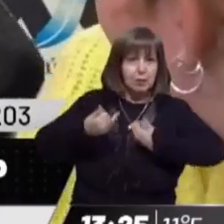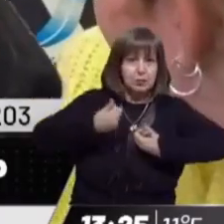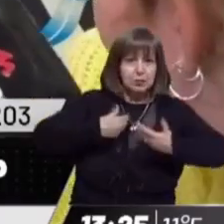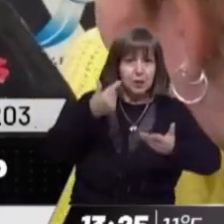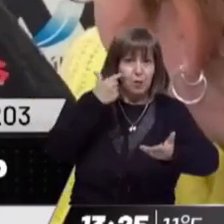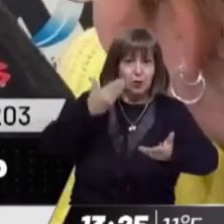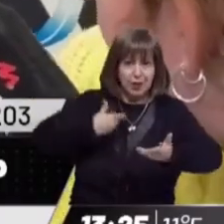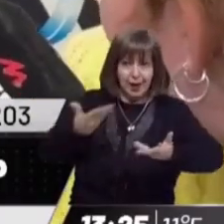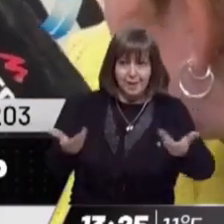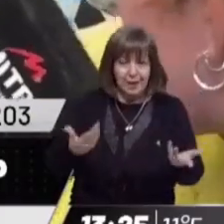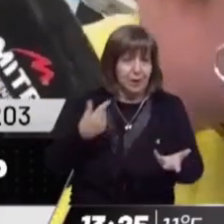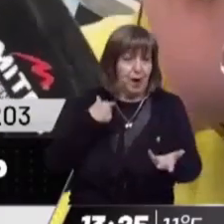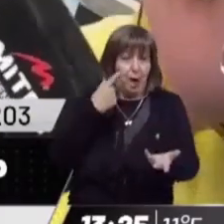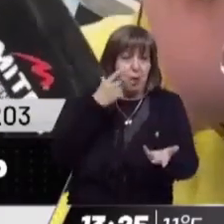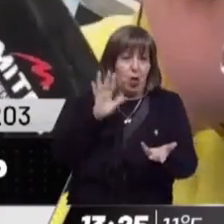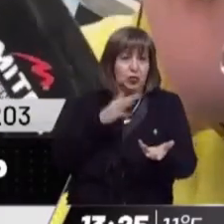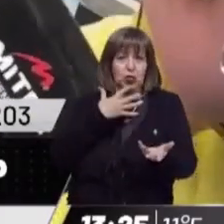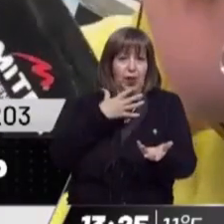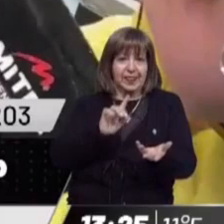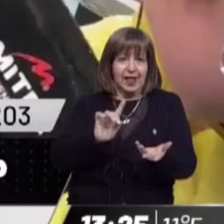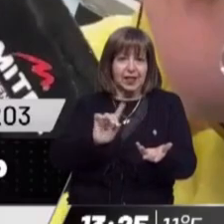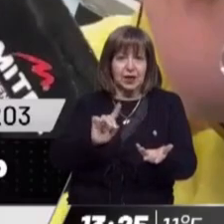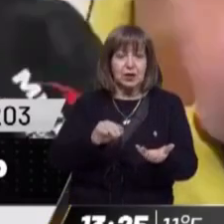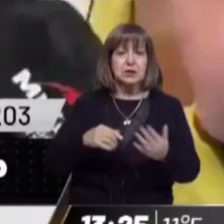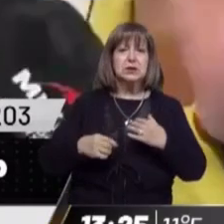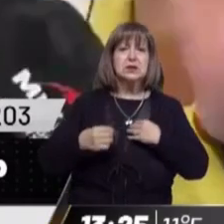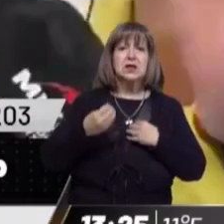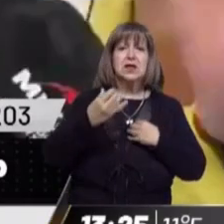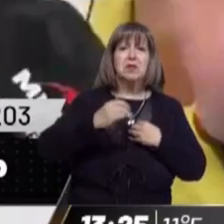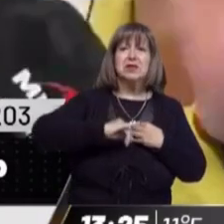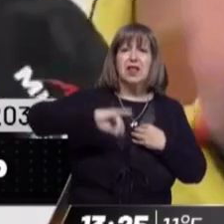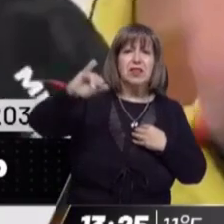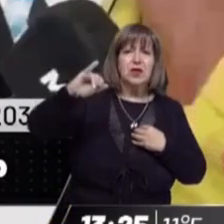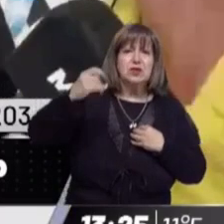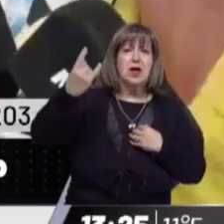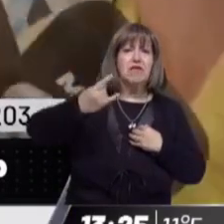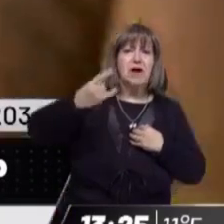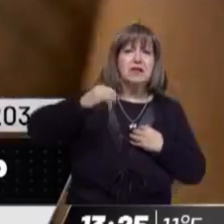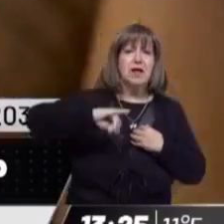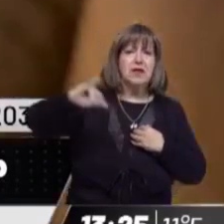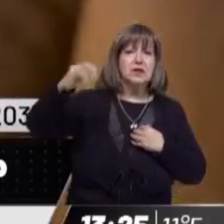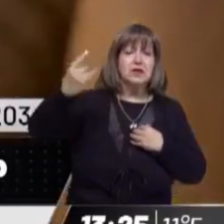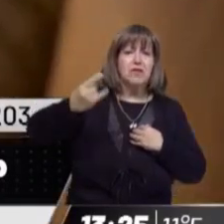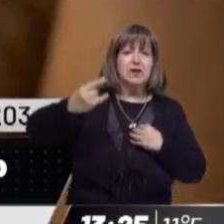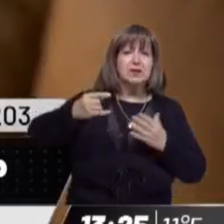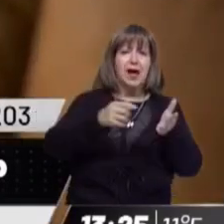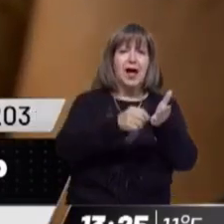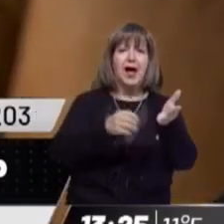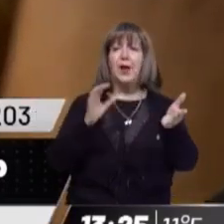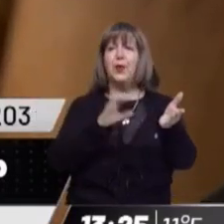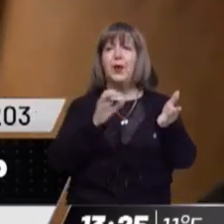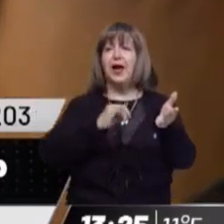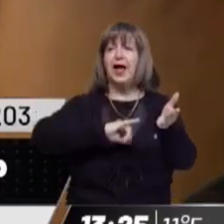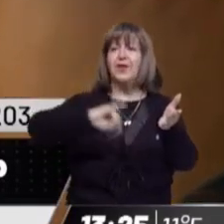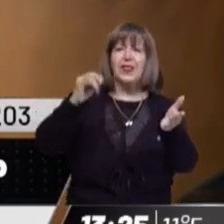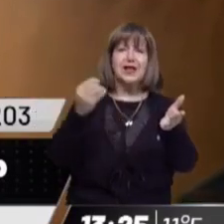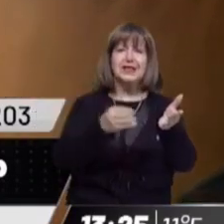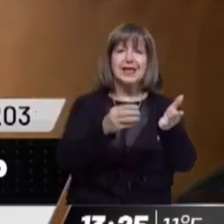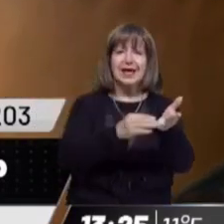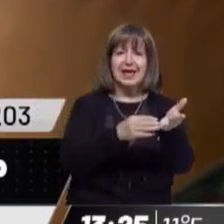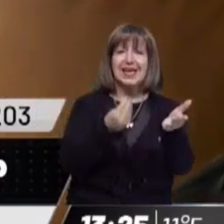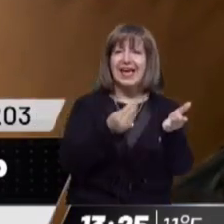un ejemplo. Sí. ¿Qué va a pasar con las falsas denuncias de esas personas que quizás utilizan este WhatsApp para otra cosa?